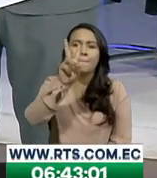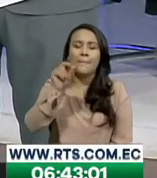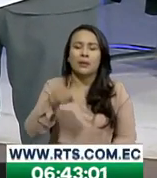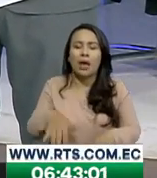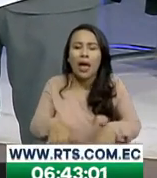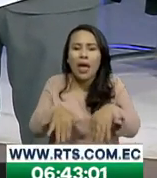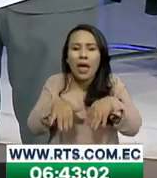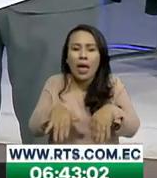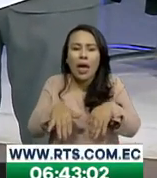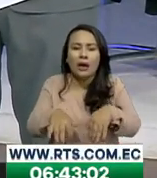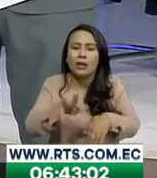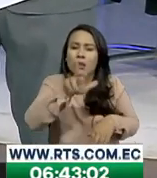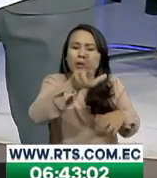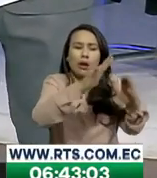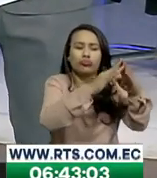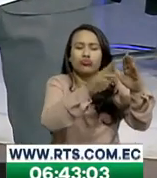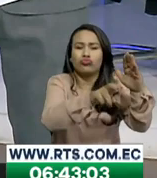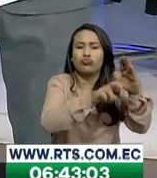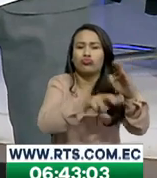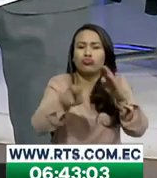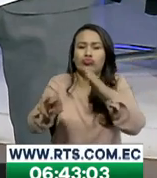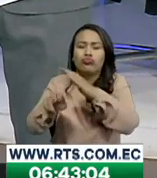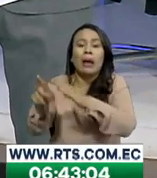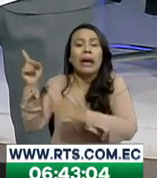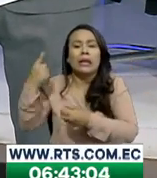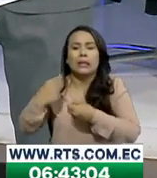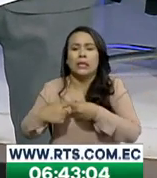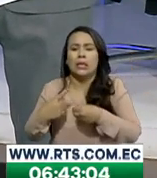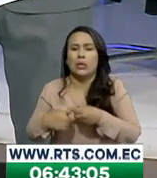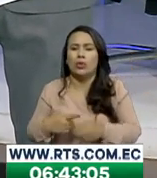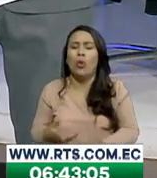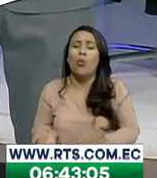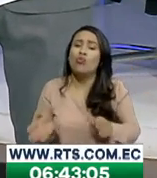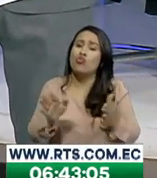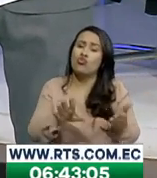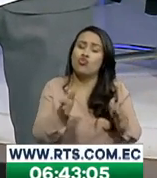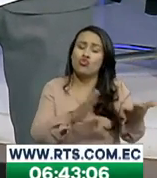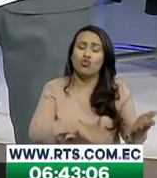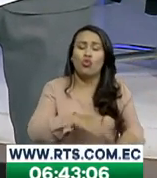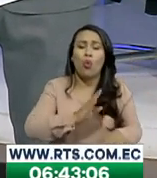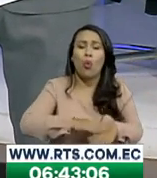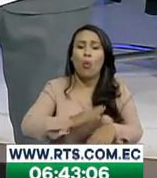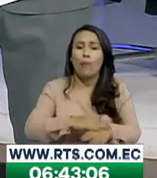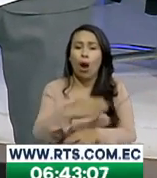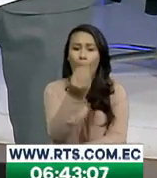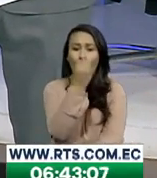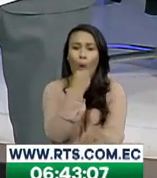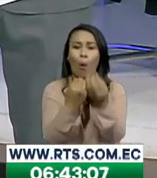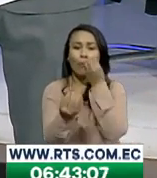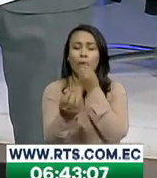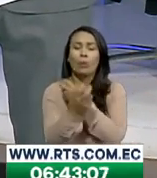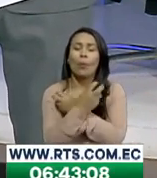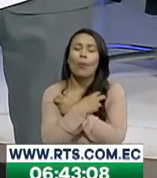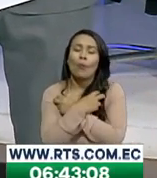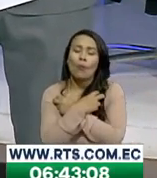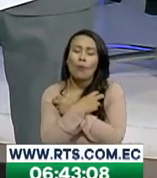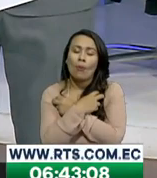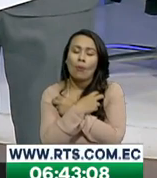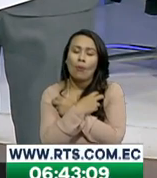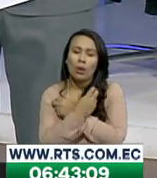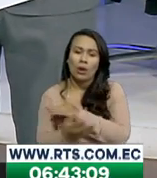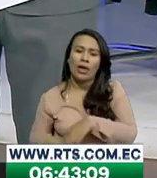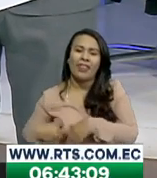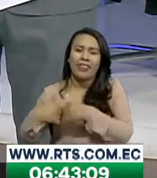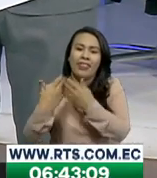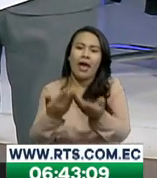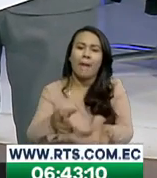perros de 3 refugios de rescate animal de Quito murieron tras la ingesta de comida envenenada que habría sido